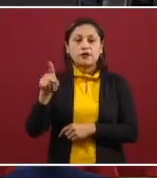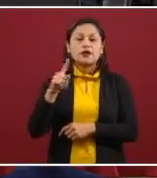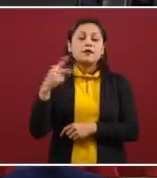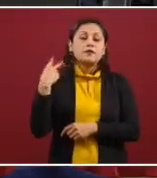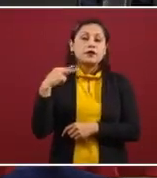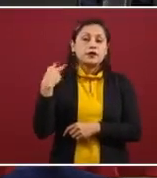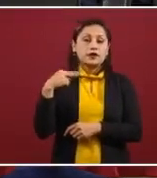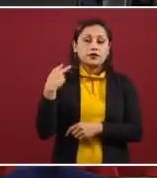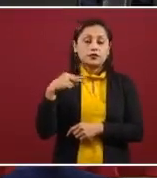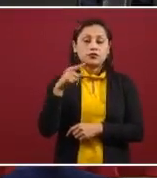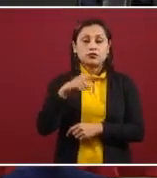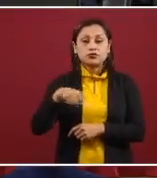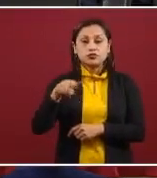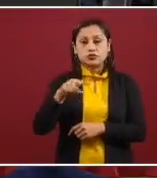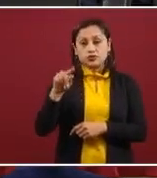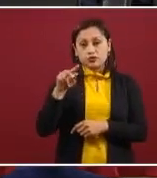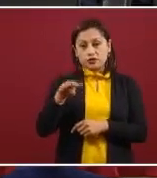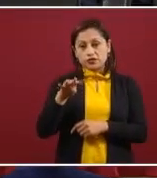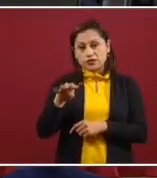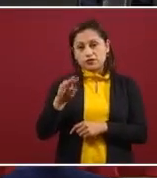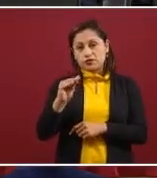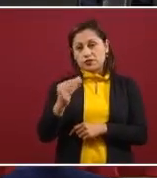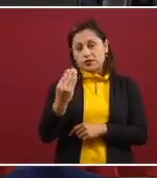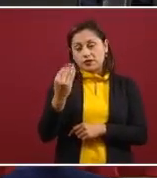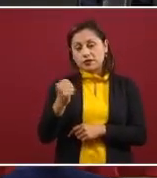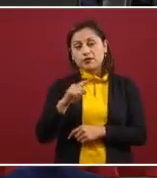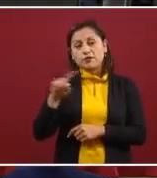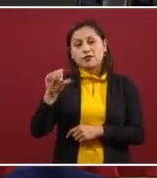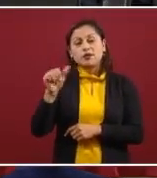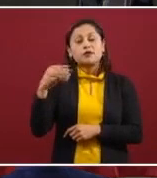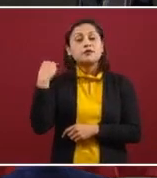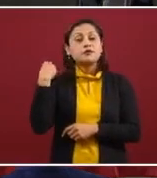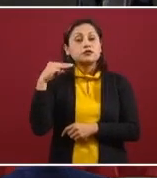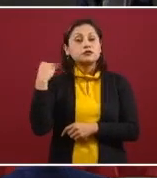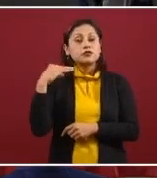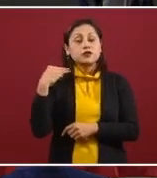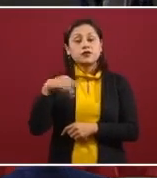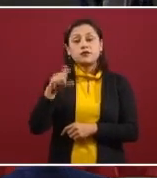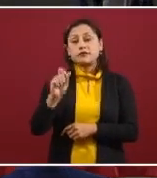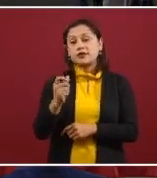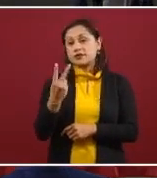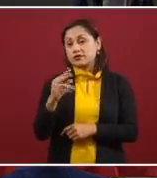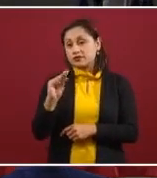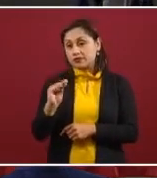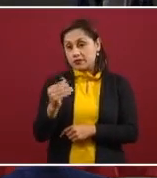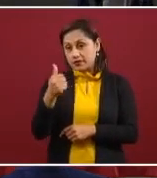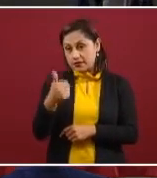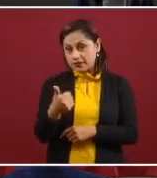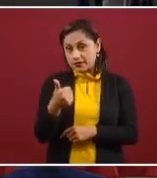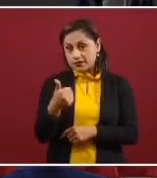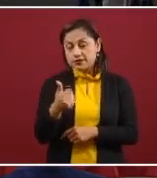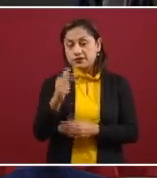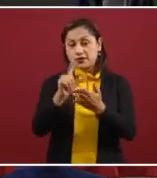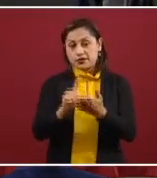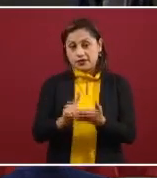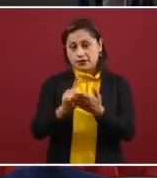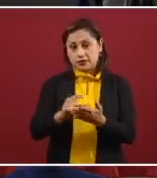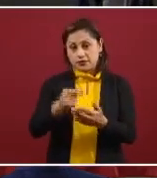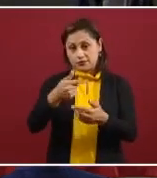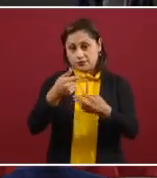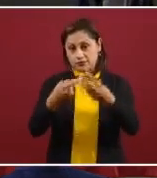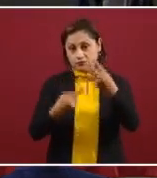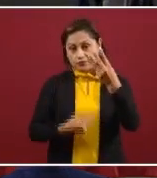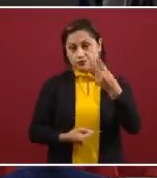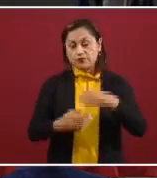Veracruz, a 18.99 y el más caro en Churumuco, Michoacán, a 22.96 por litro. Y siguiendo